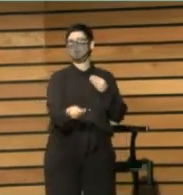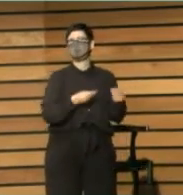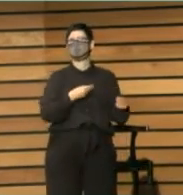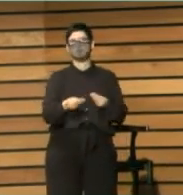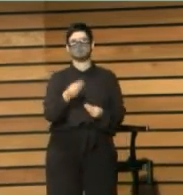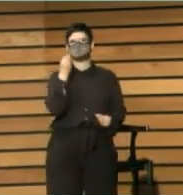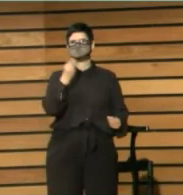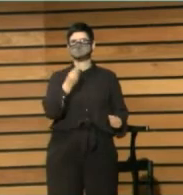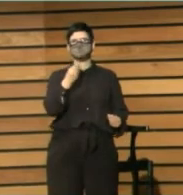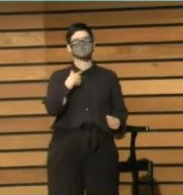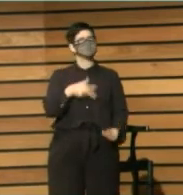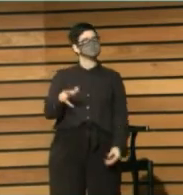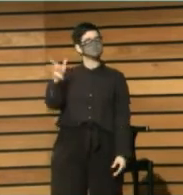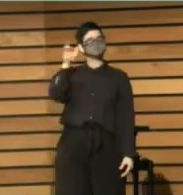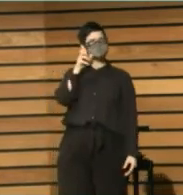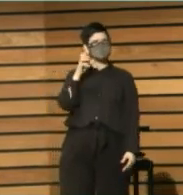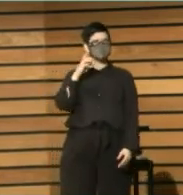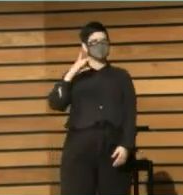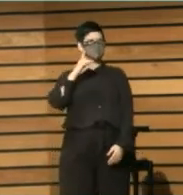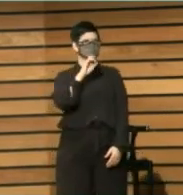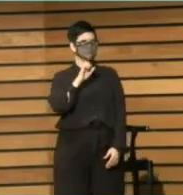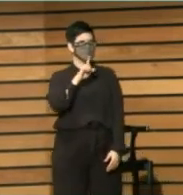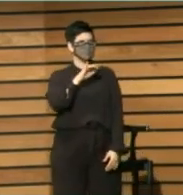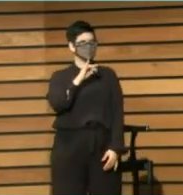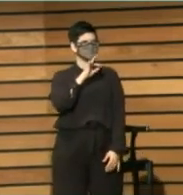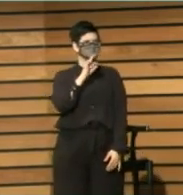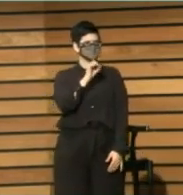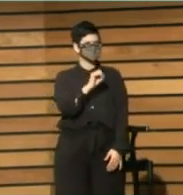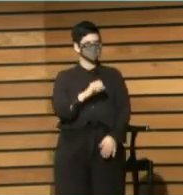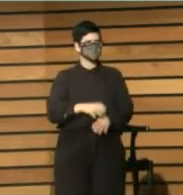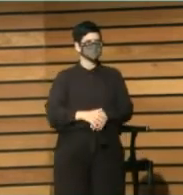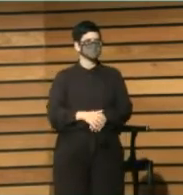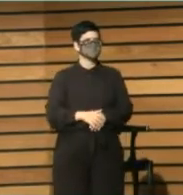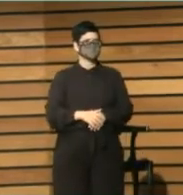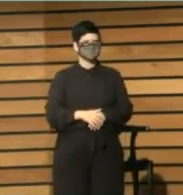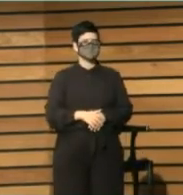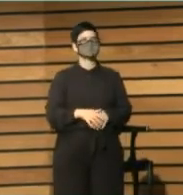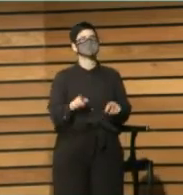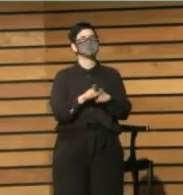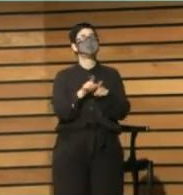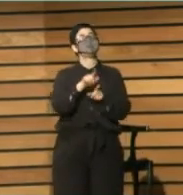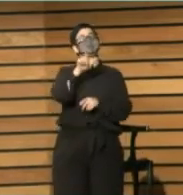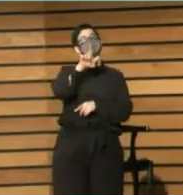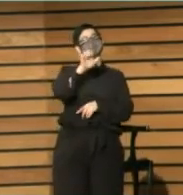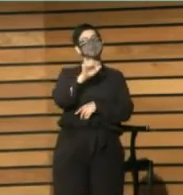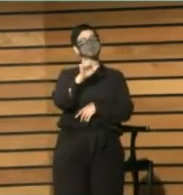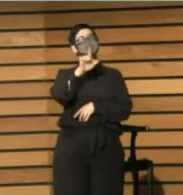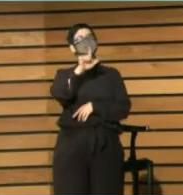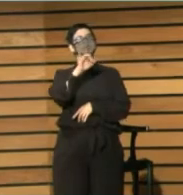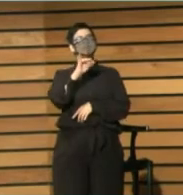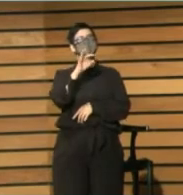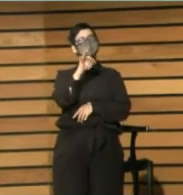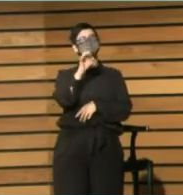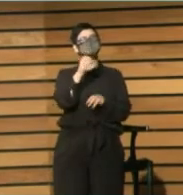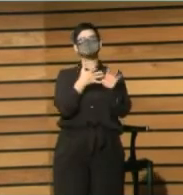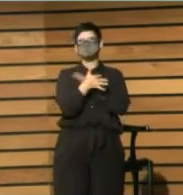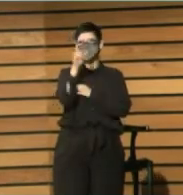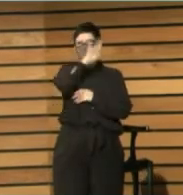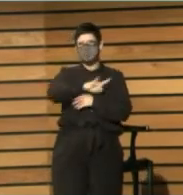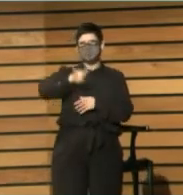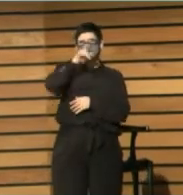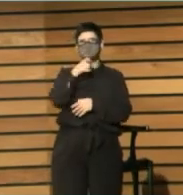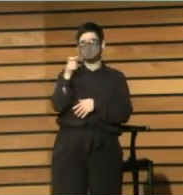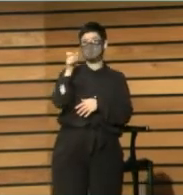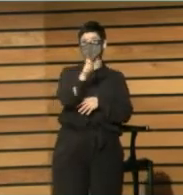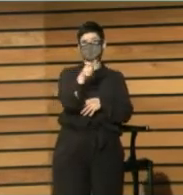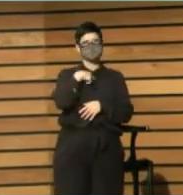canario. No sé si ustedes han escuchado decir Lelito en la península. No, yo no. Porque a la península llega de